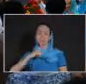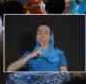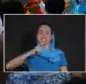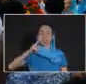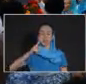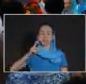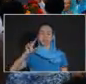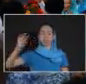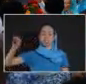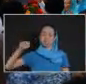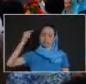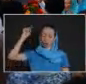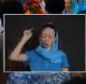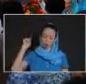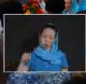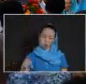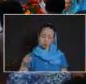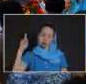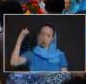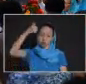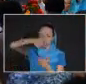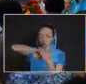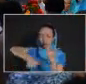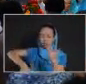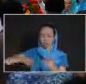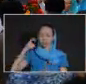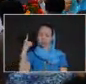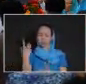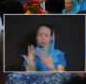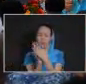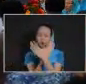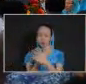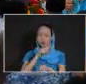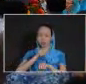hoy estás marcando un nuevo tiempo en ellos, Señor.